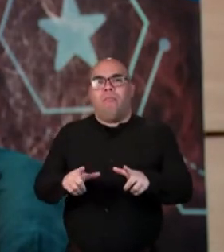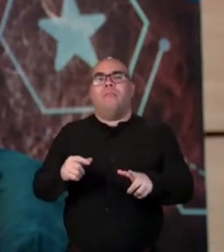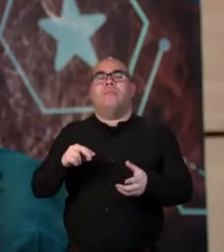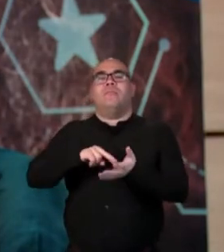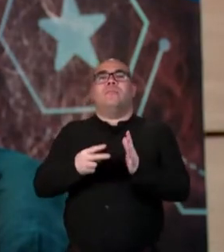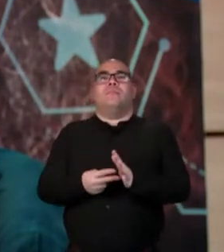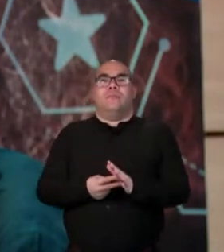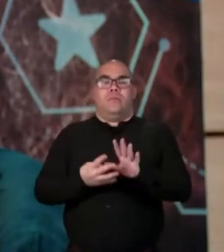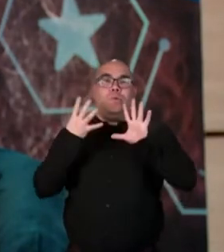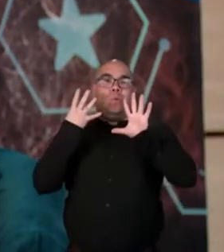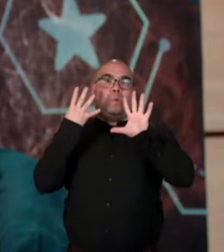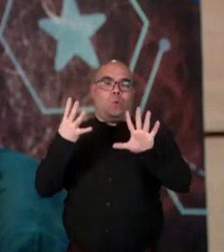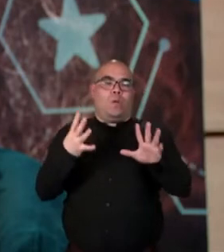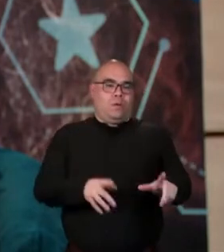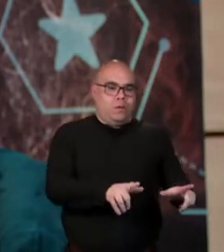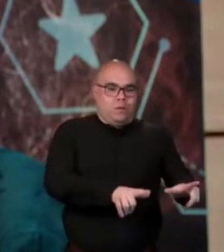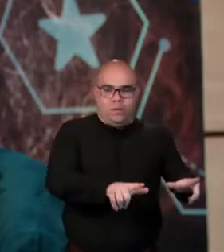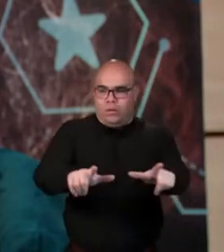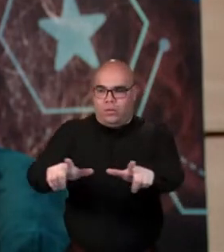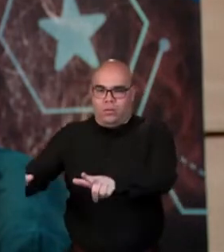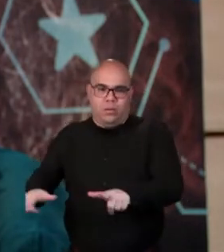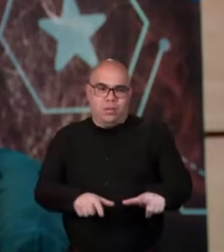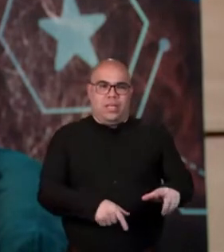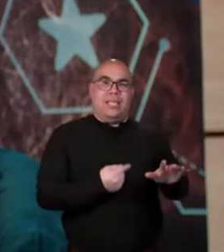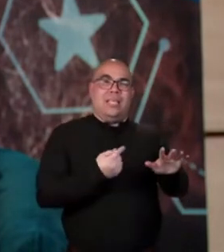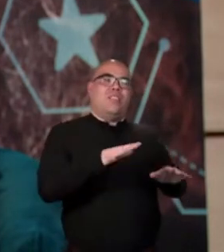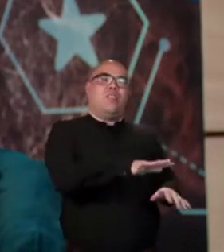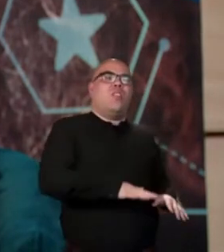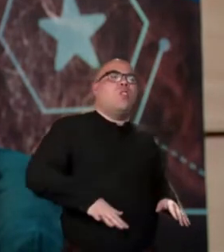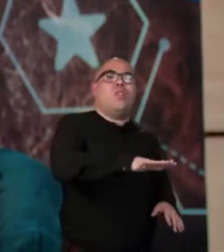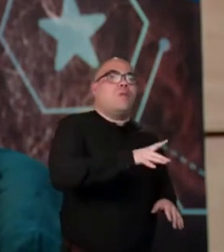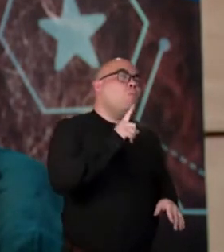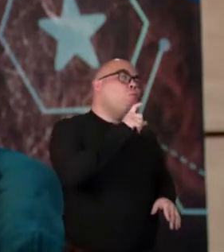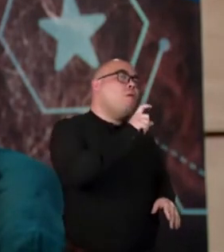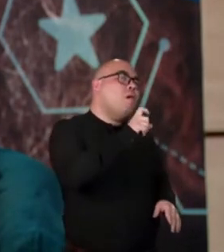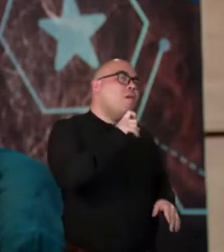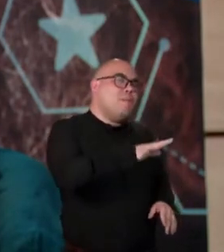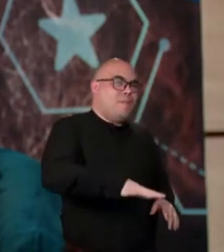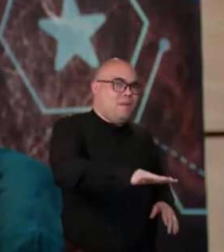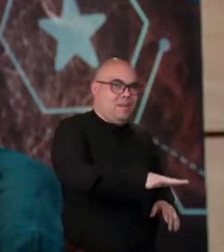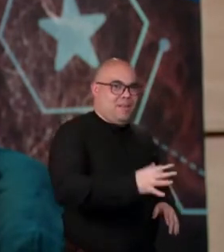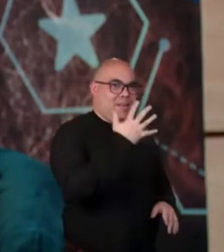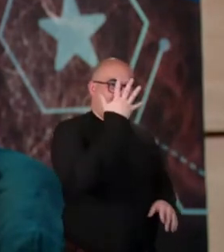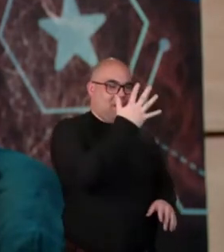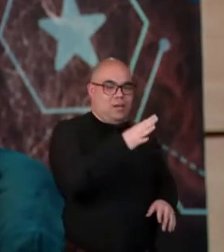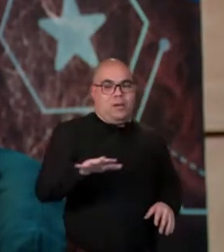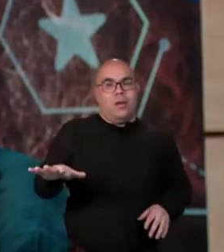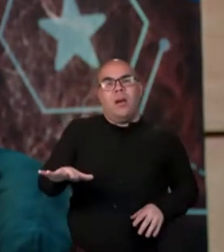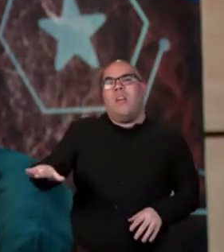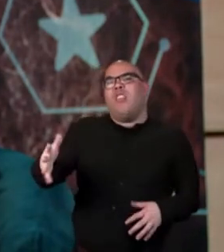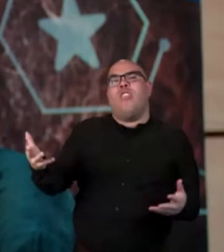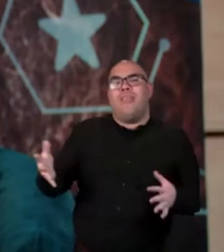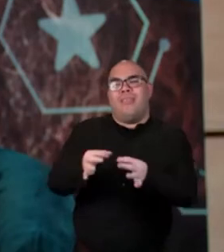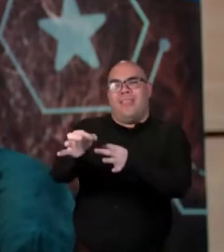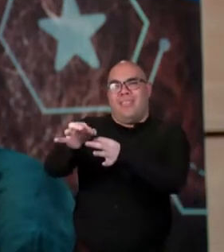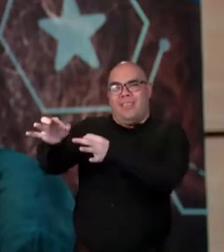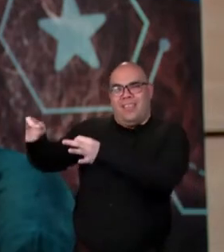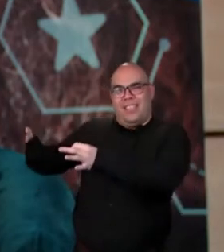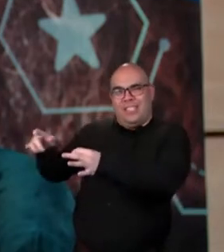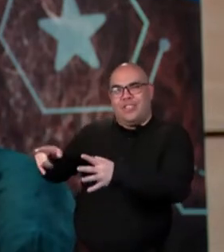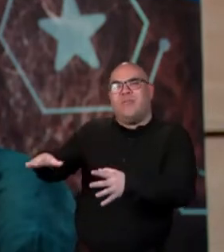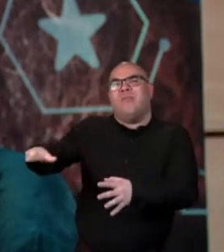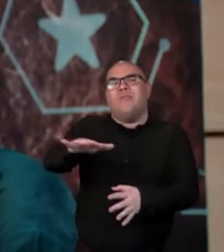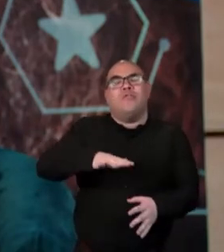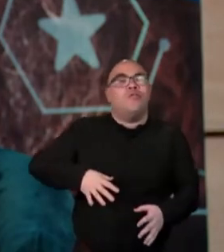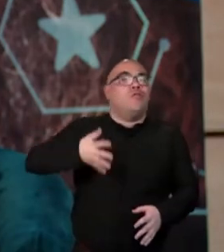campus 5 en el área metropolitana de bucaramanga y 4 en municipios del departamento de santander en provincia esos